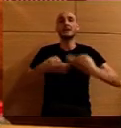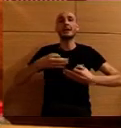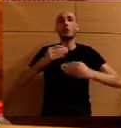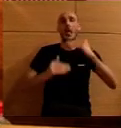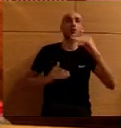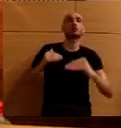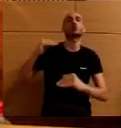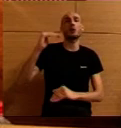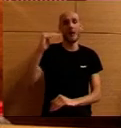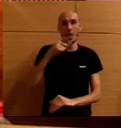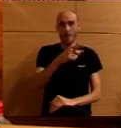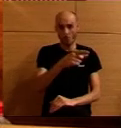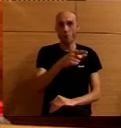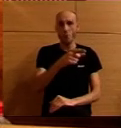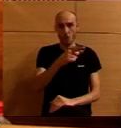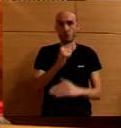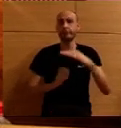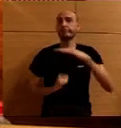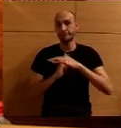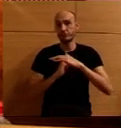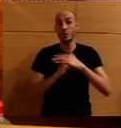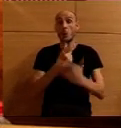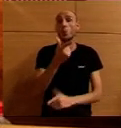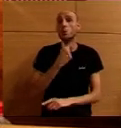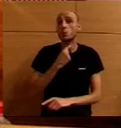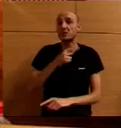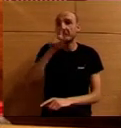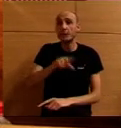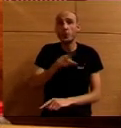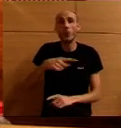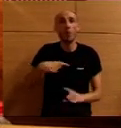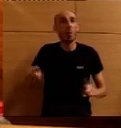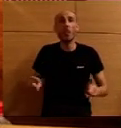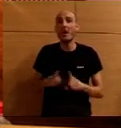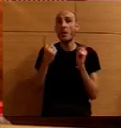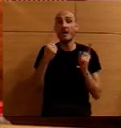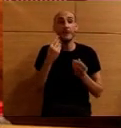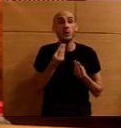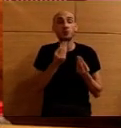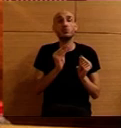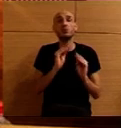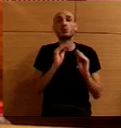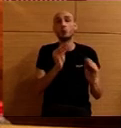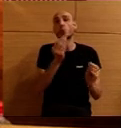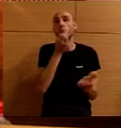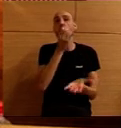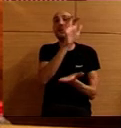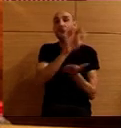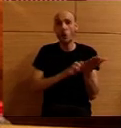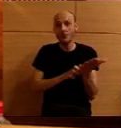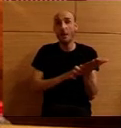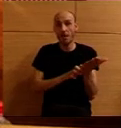guste o no. Y si no están de acuerdo con el informe jurídico del secretario de esta casa, que es